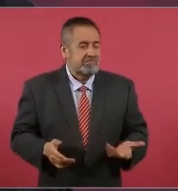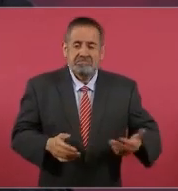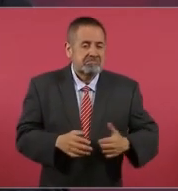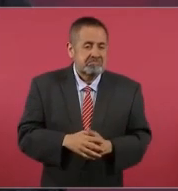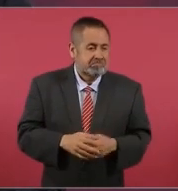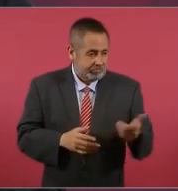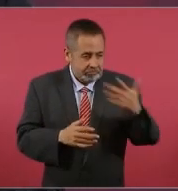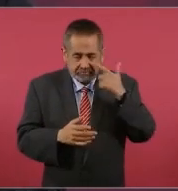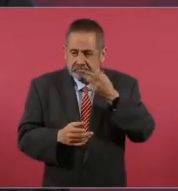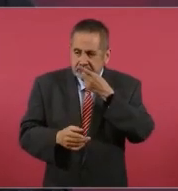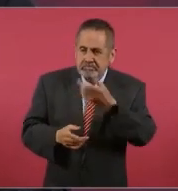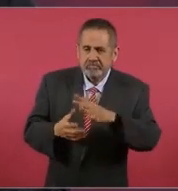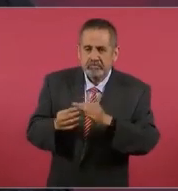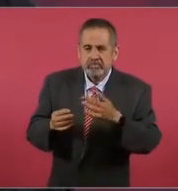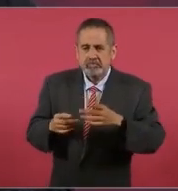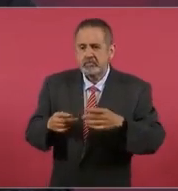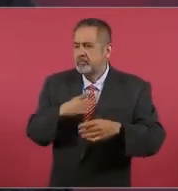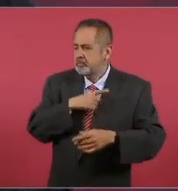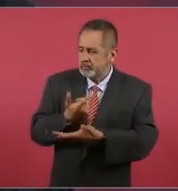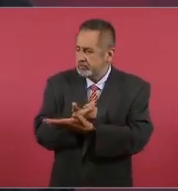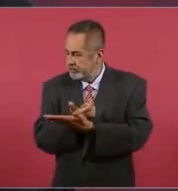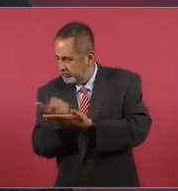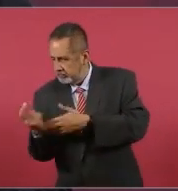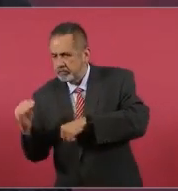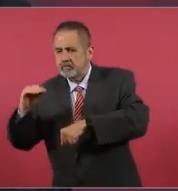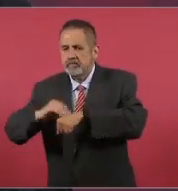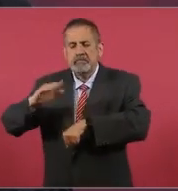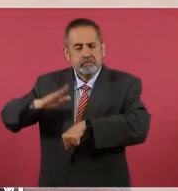exprese que deben mejorar los salarios